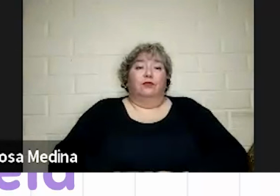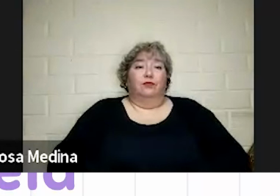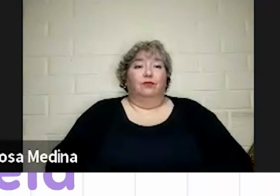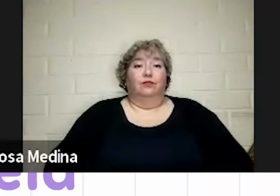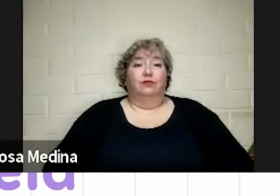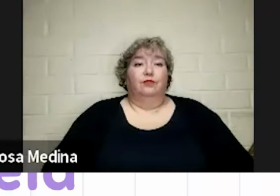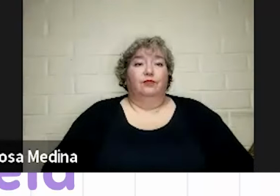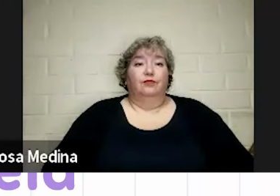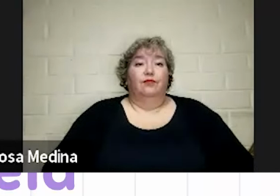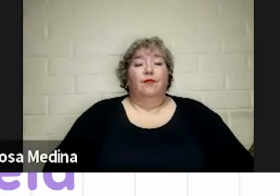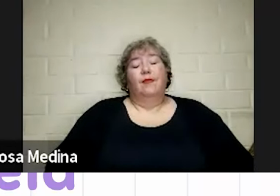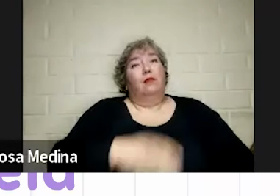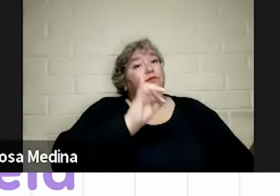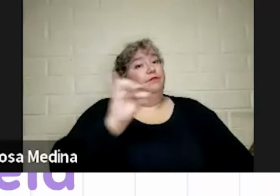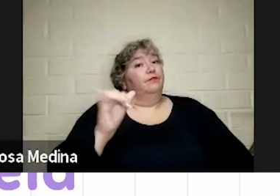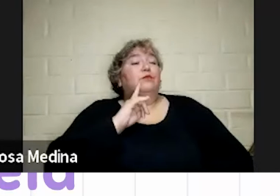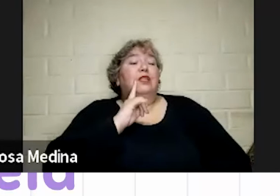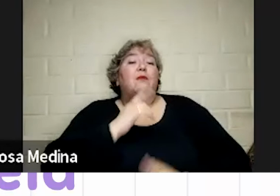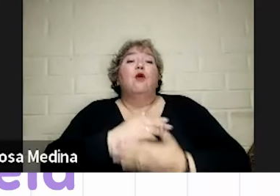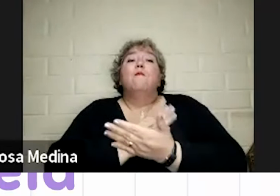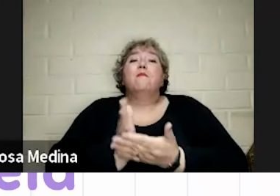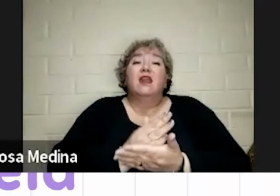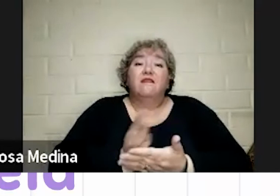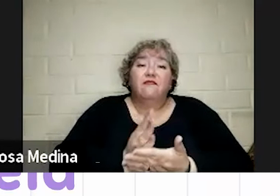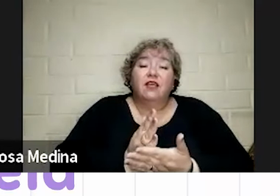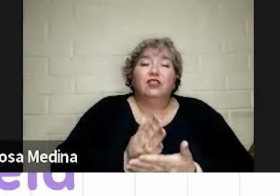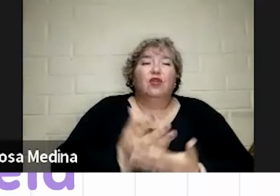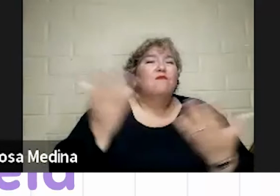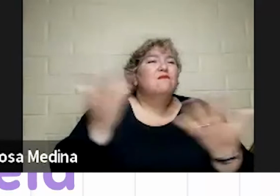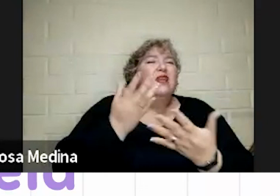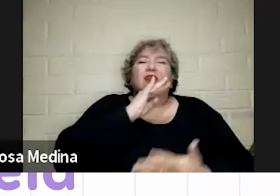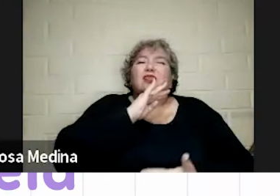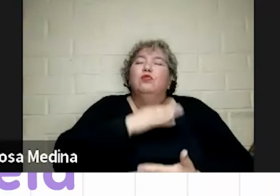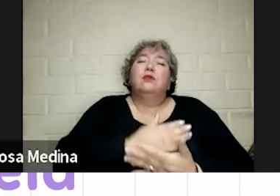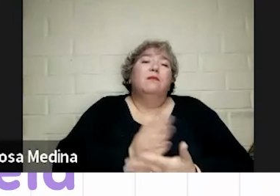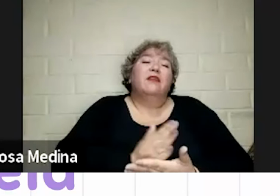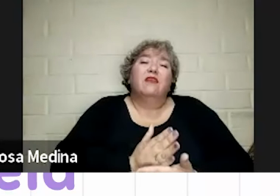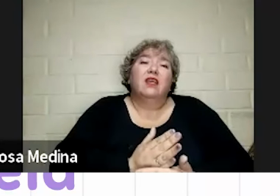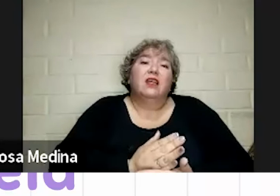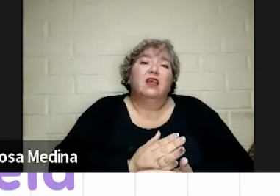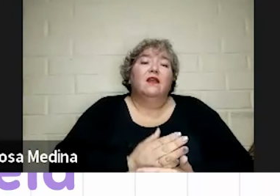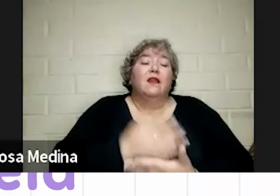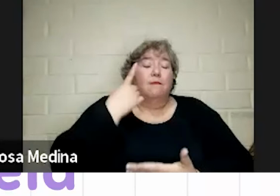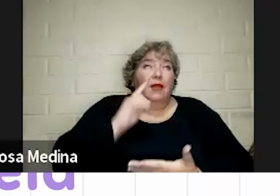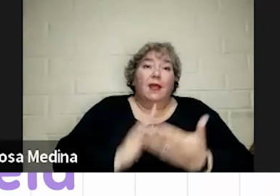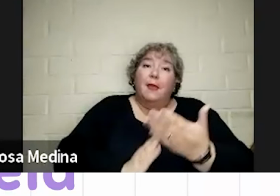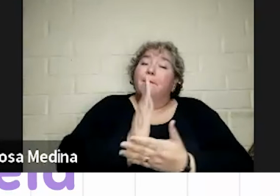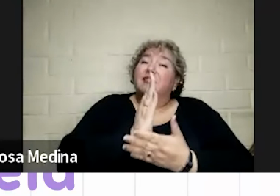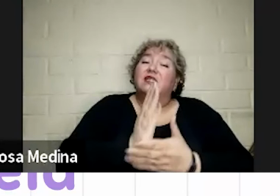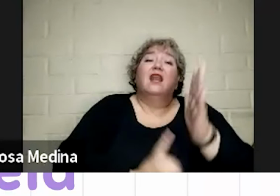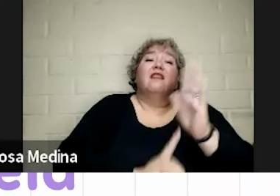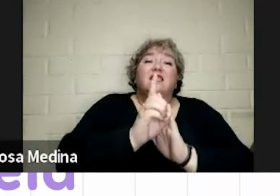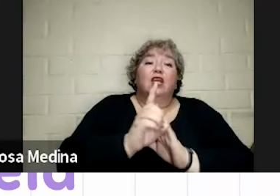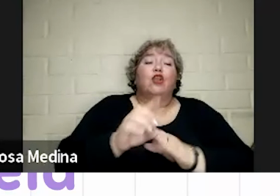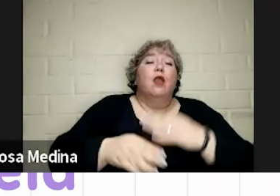Luego tenemos la planificación. ¿Ya? ¿Para qué utilizamos la planificación? para iniciar y desarrollar procesos,